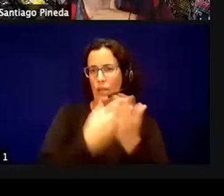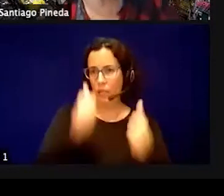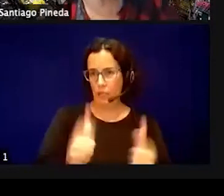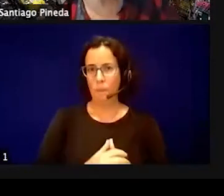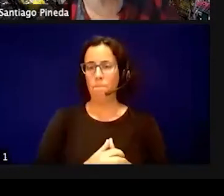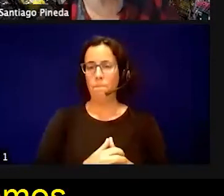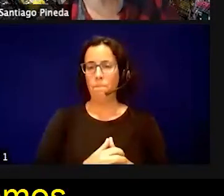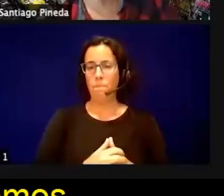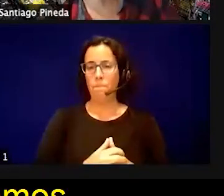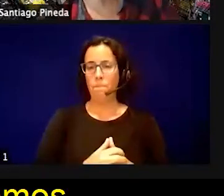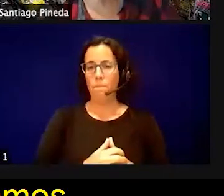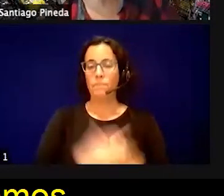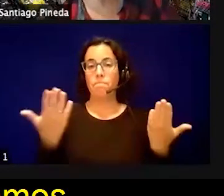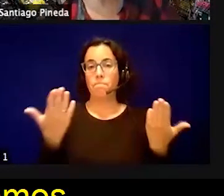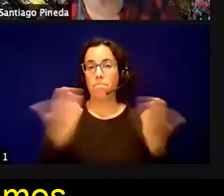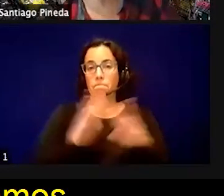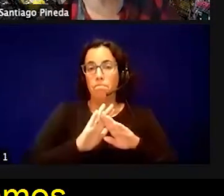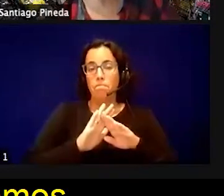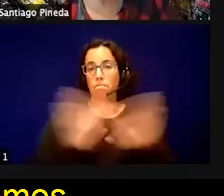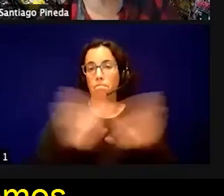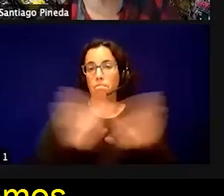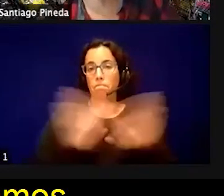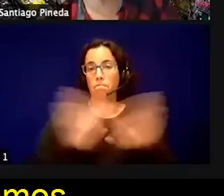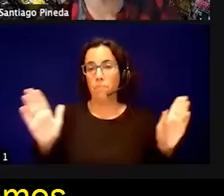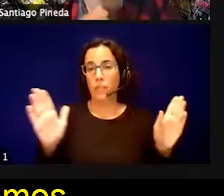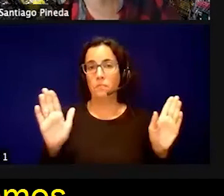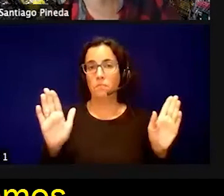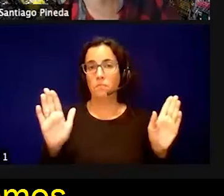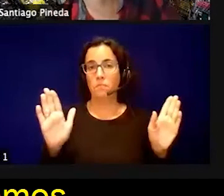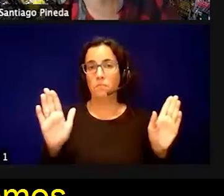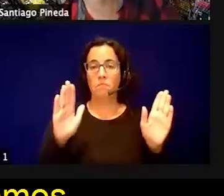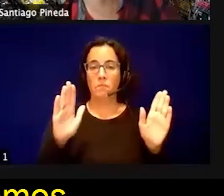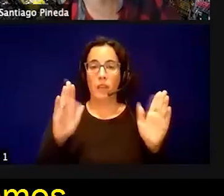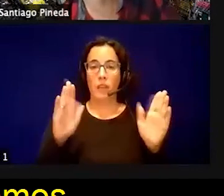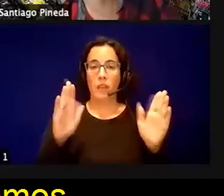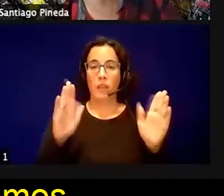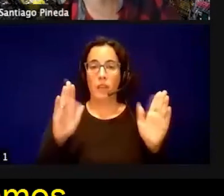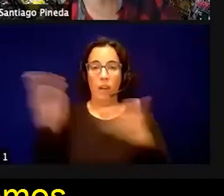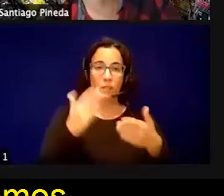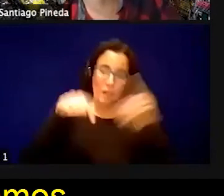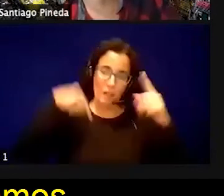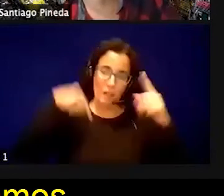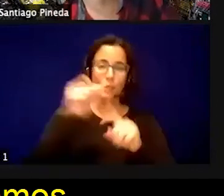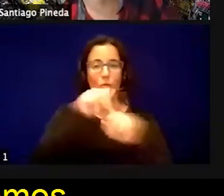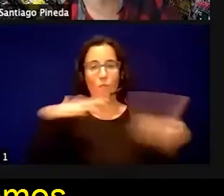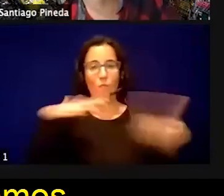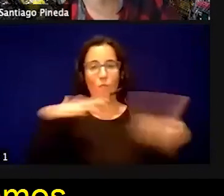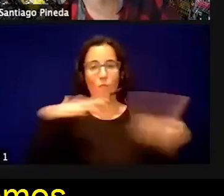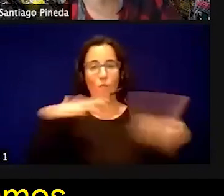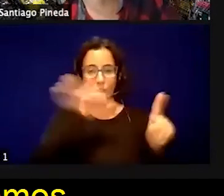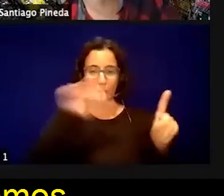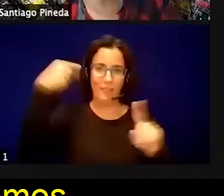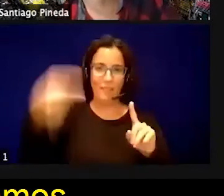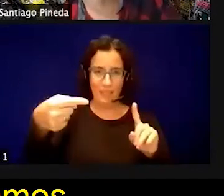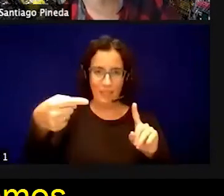Y sin más, os quiero emplazar al próximo foro de expertos en accesibilidad e innovación de la semana que viene, el próximo jueves,